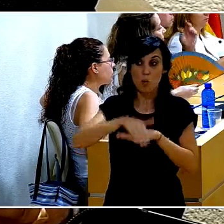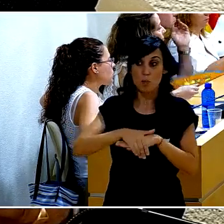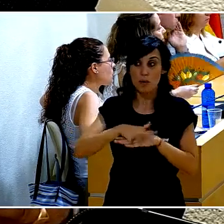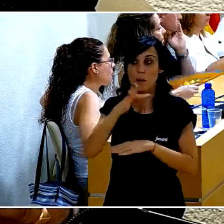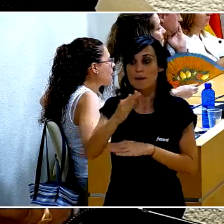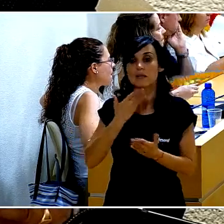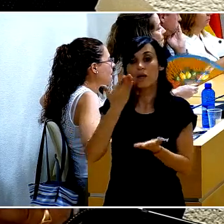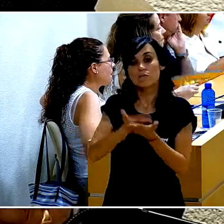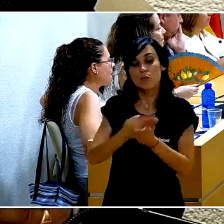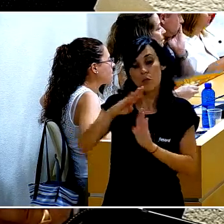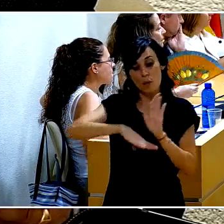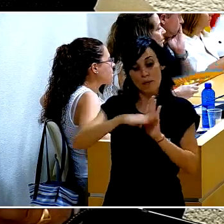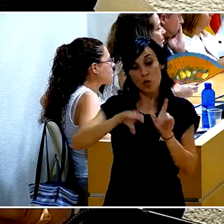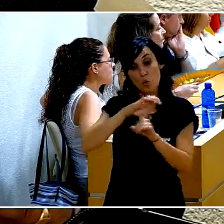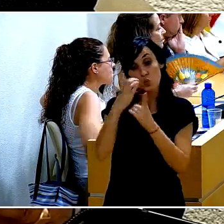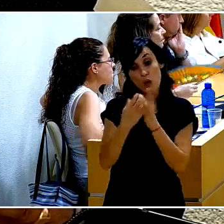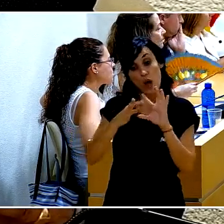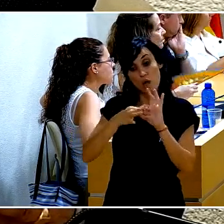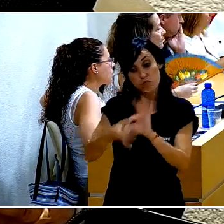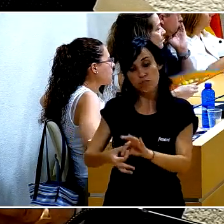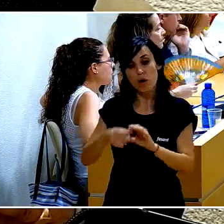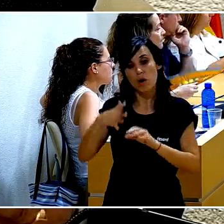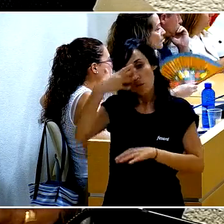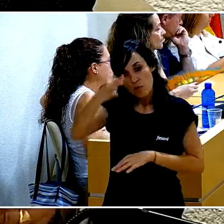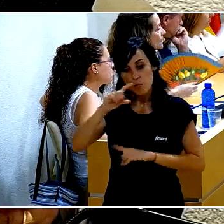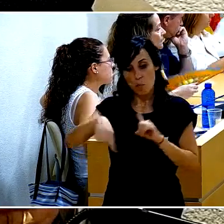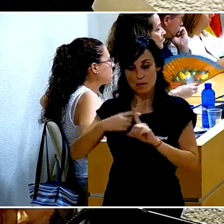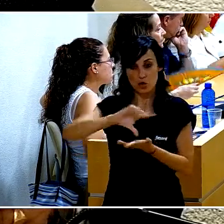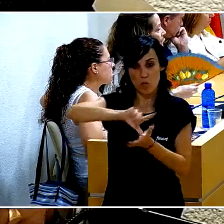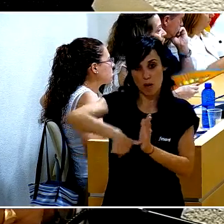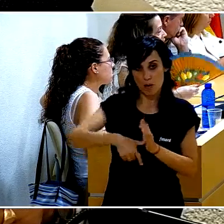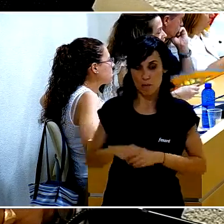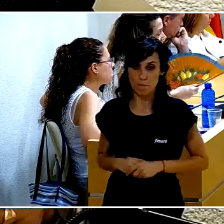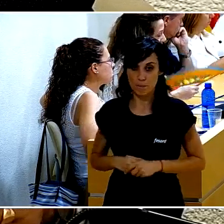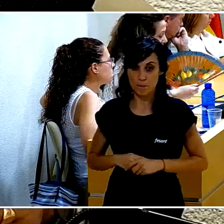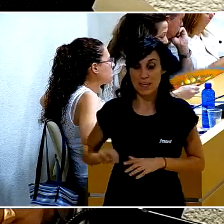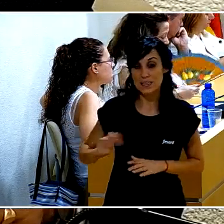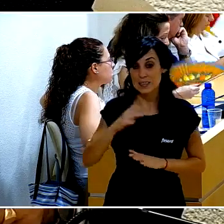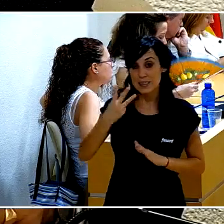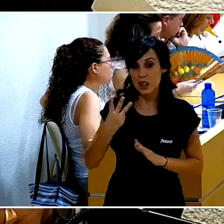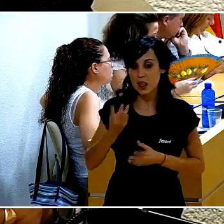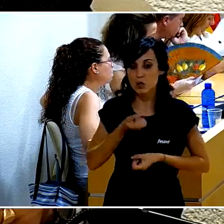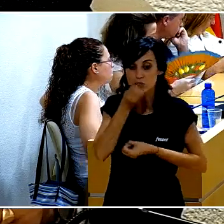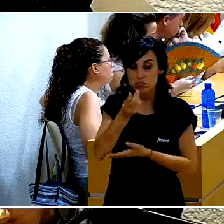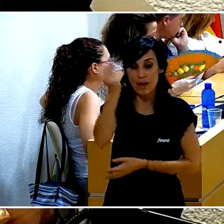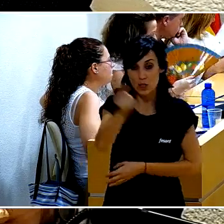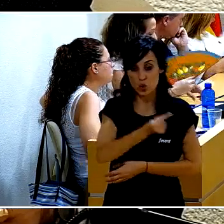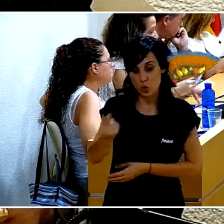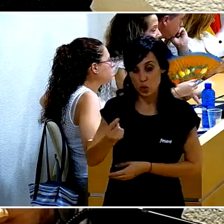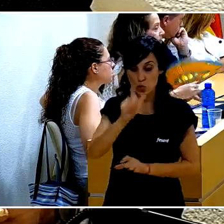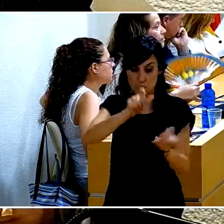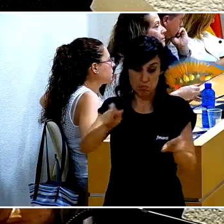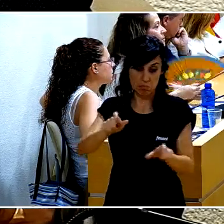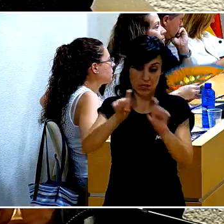la programación cultural consecuente en el municipio y en la propia comarca. Y tercero, notificar la presente resolución a los interesados